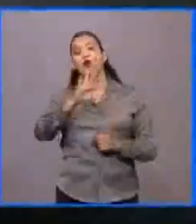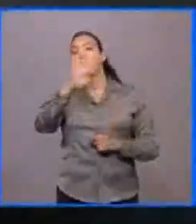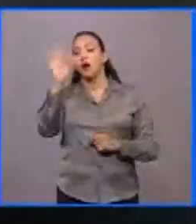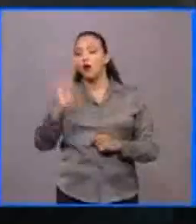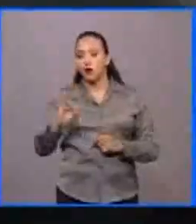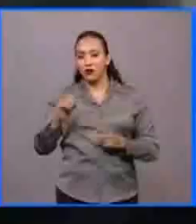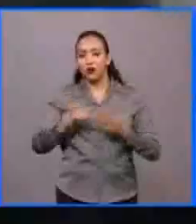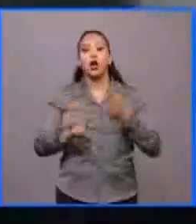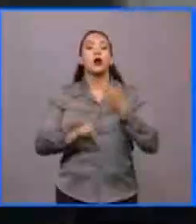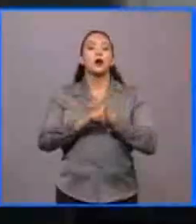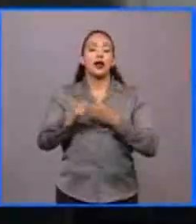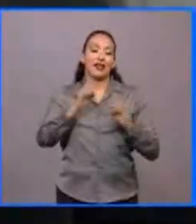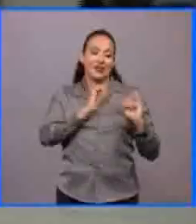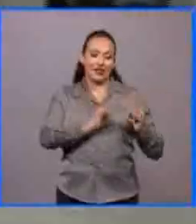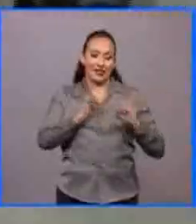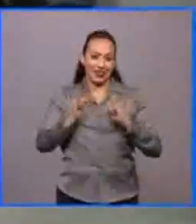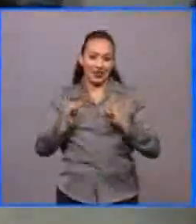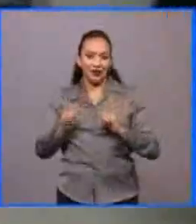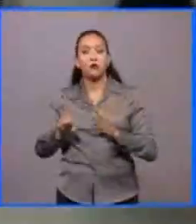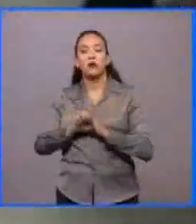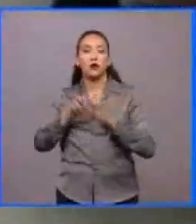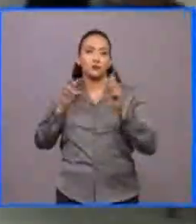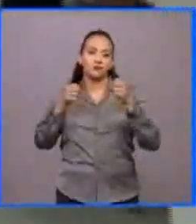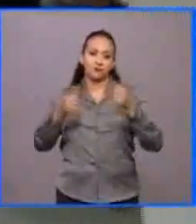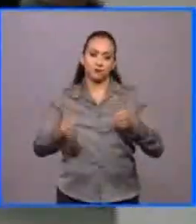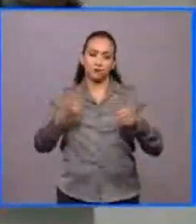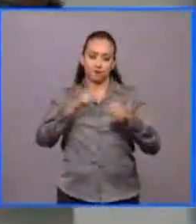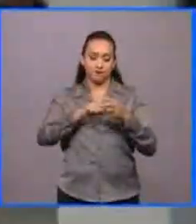38.2% conflictos individuales de seguridad social,